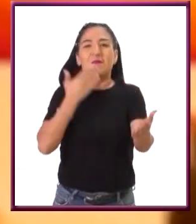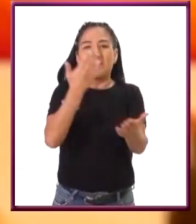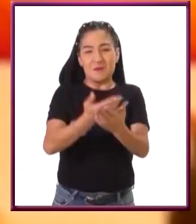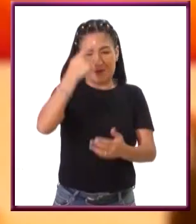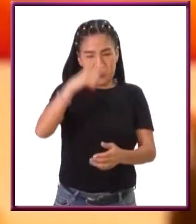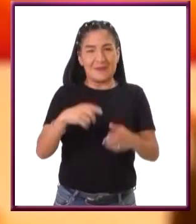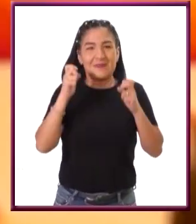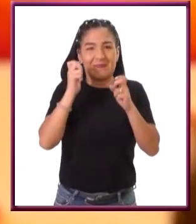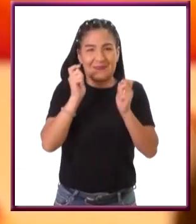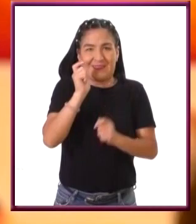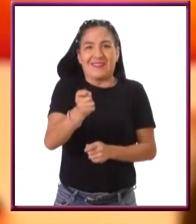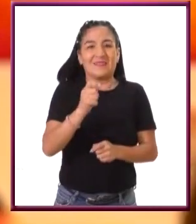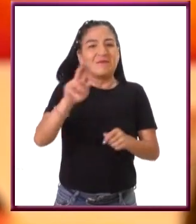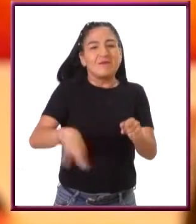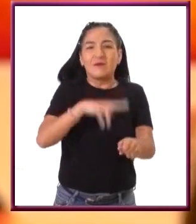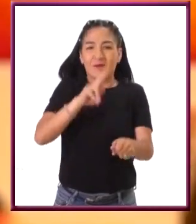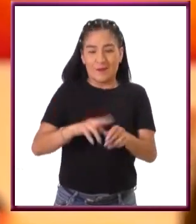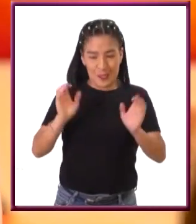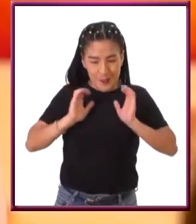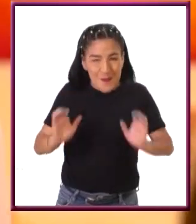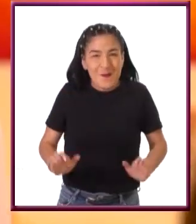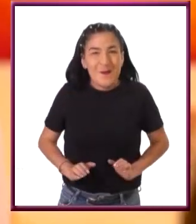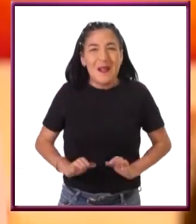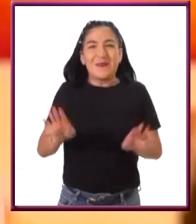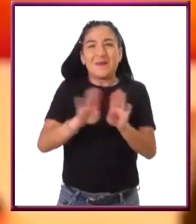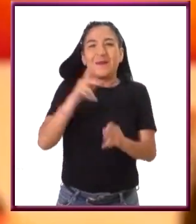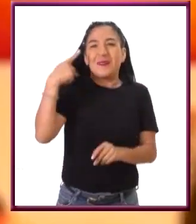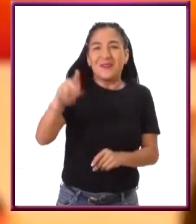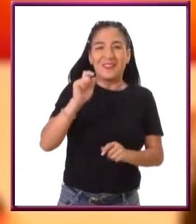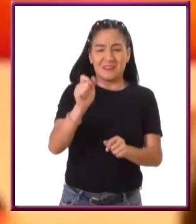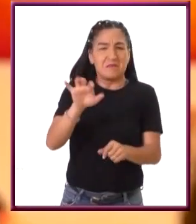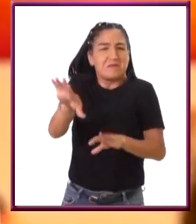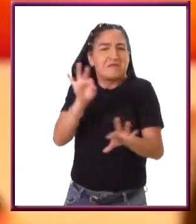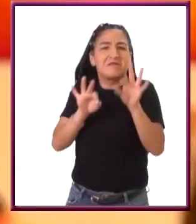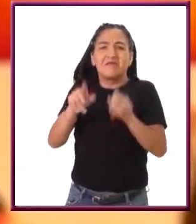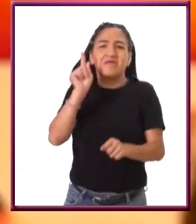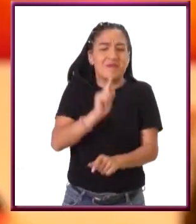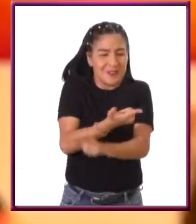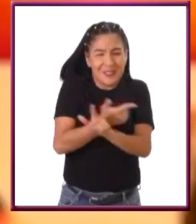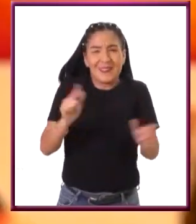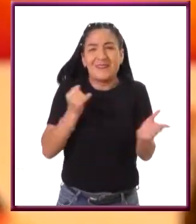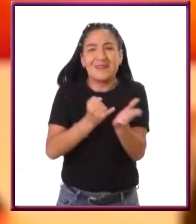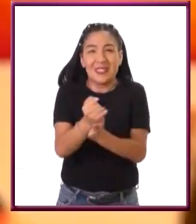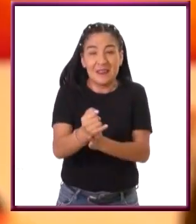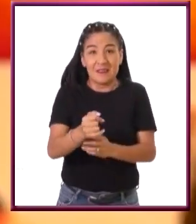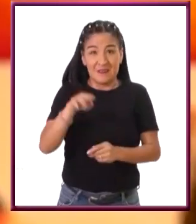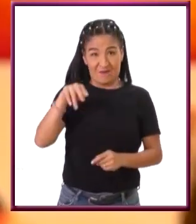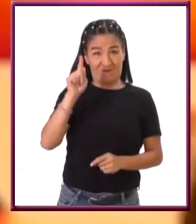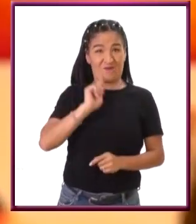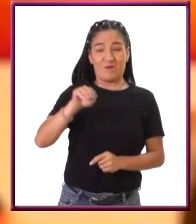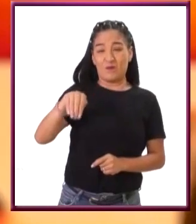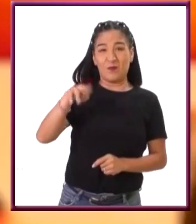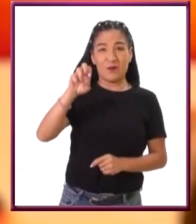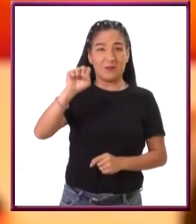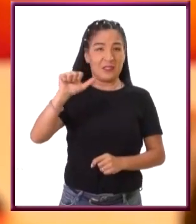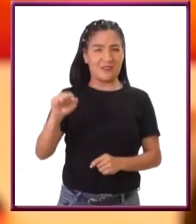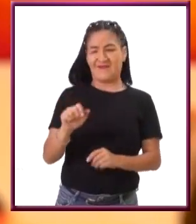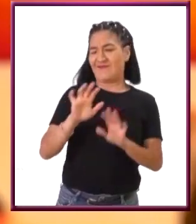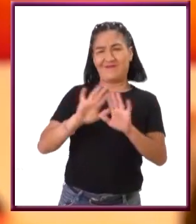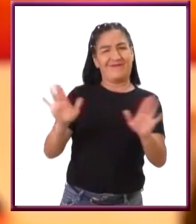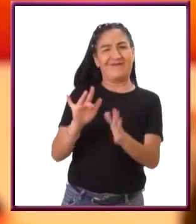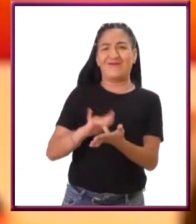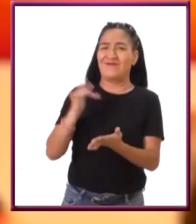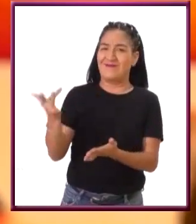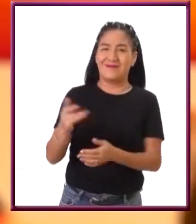propuestas con relación a su naturaleza, a su cuerpo, a sus propias elecciones? ¿Musas?